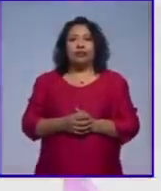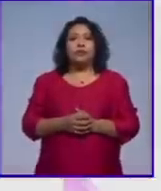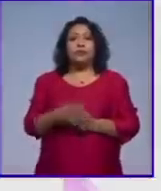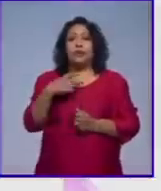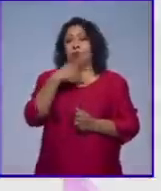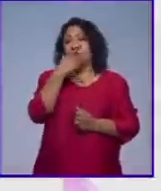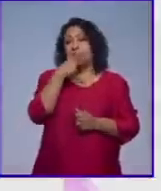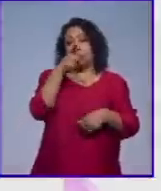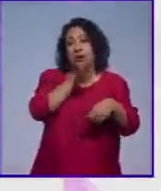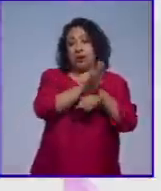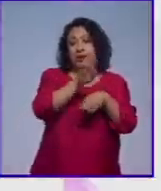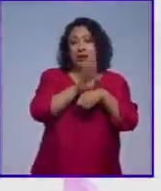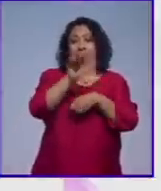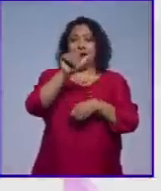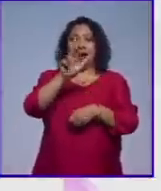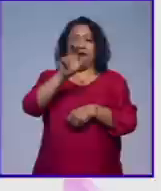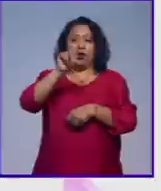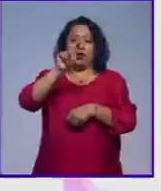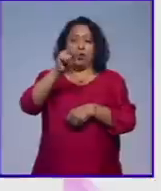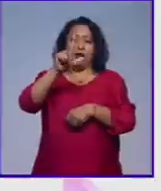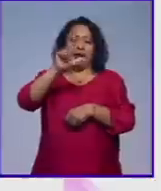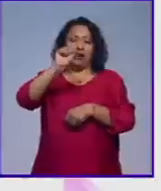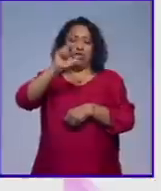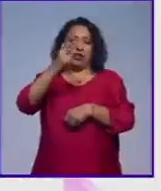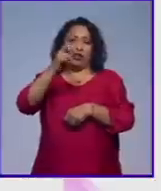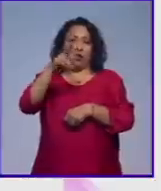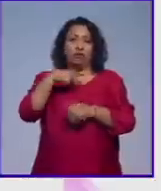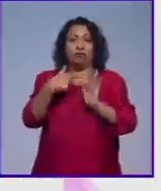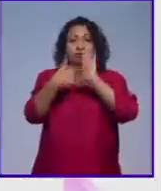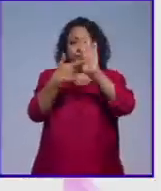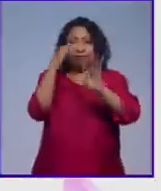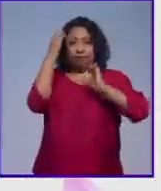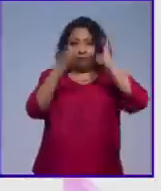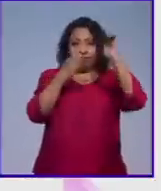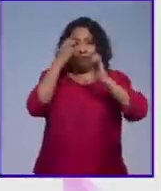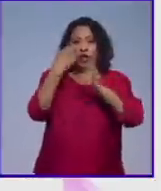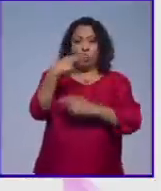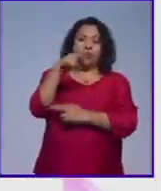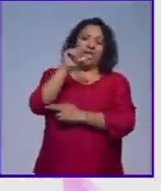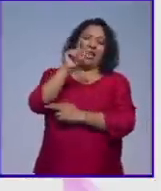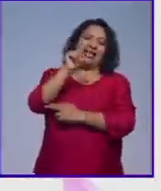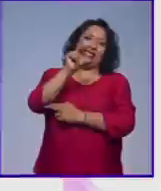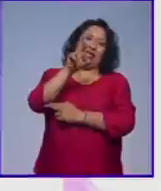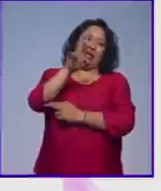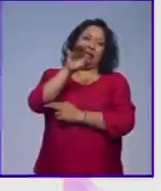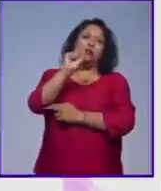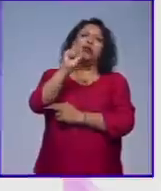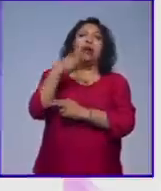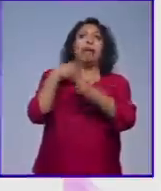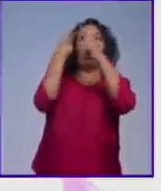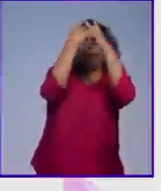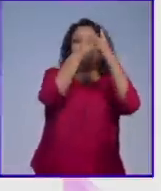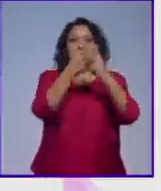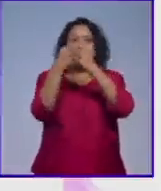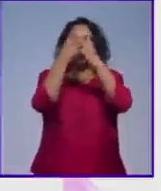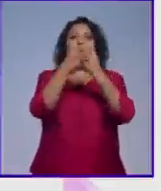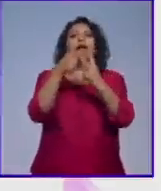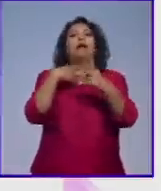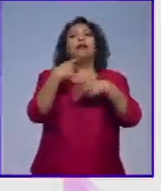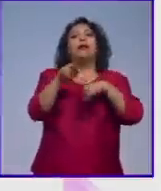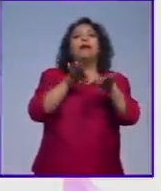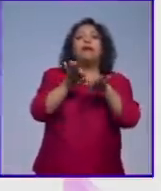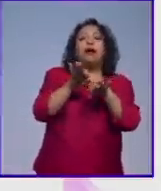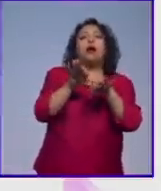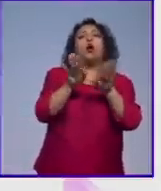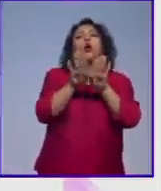El artista brasileño Arthur Lesher presenta en México la exposición Asterismos, que nos remite a los astros. Es un trabajo de